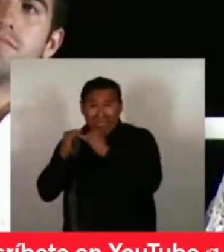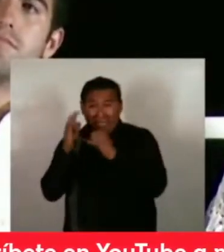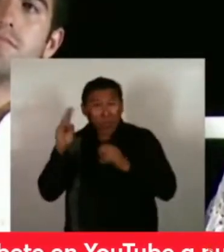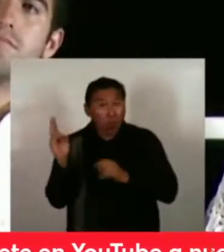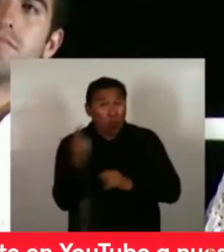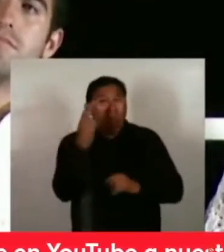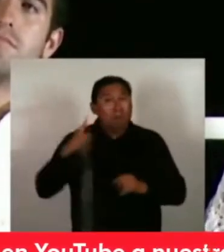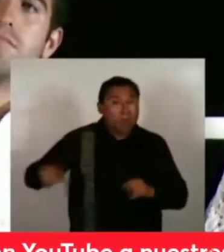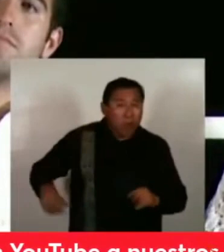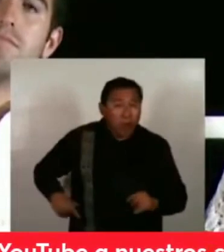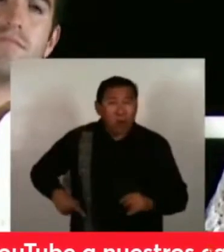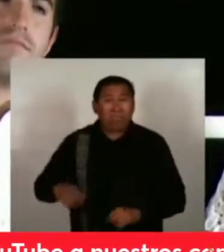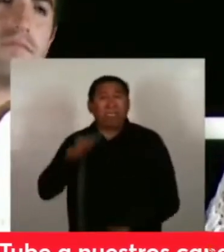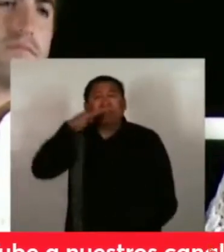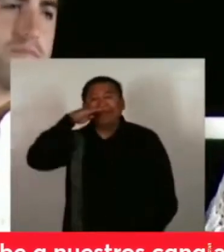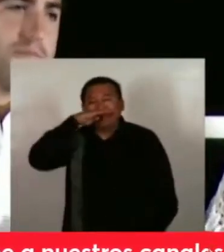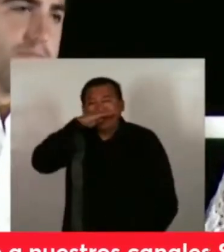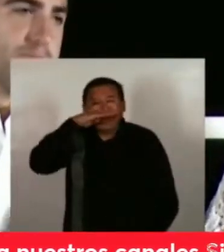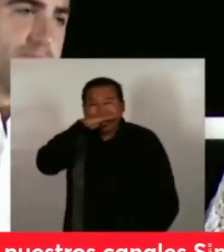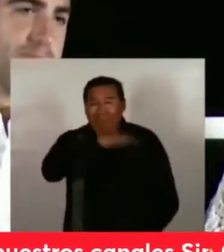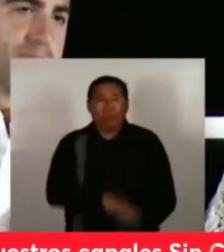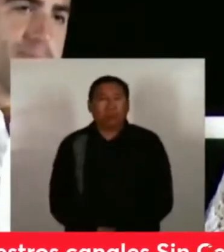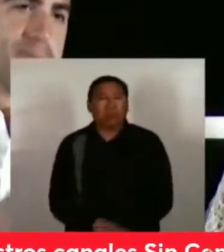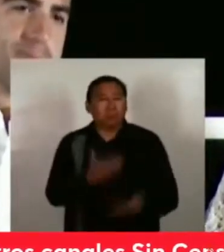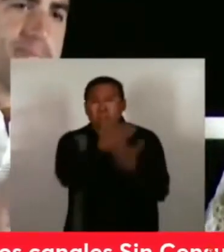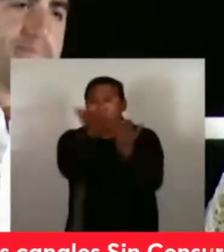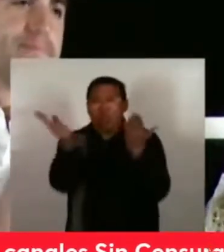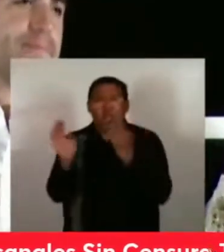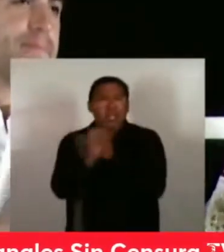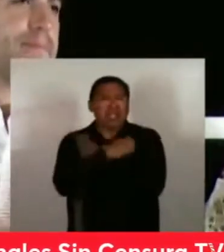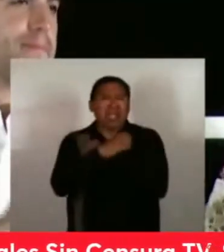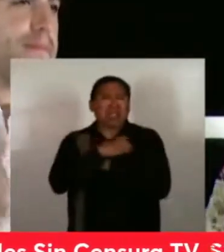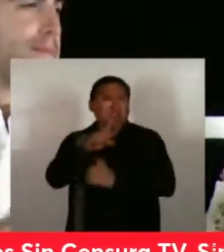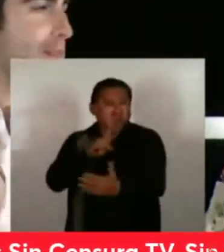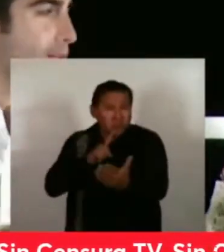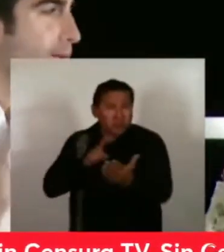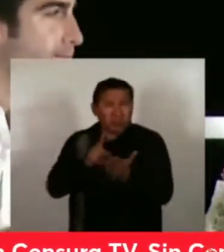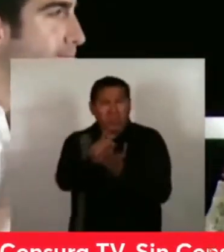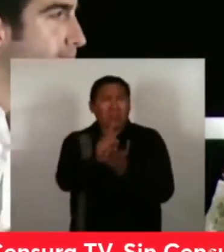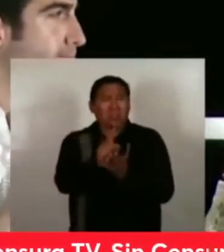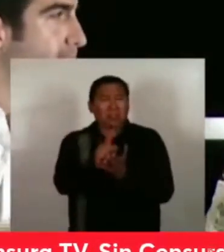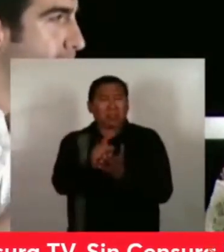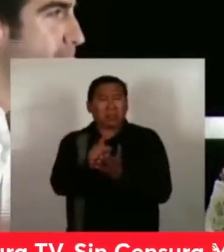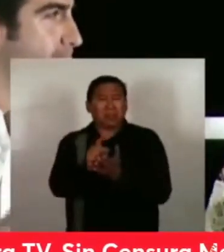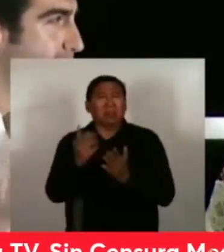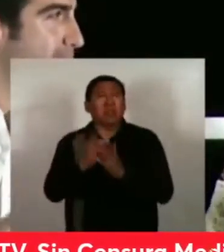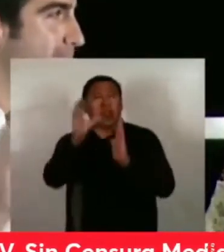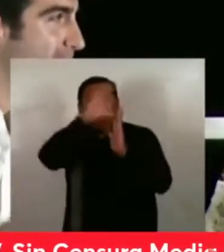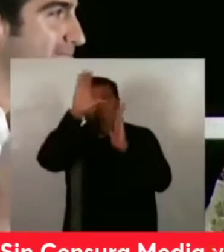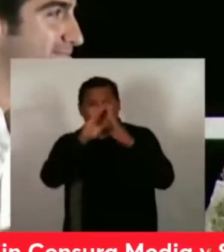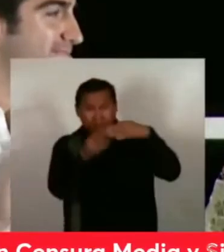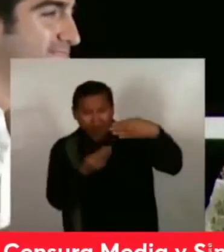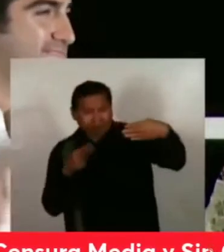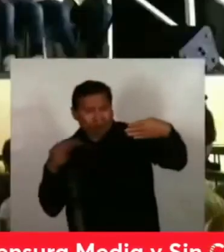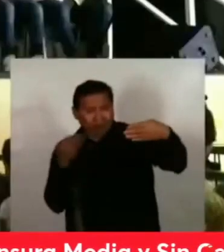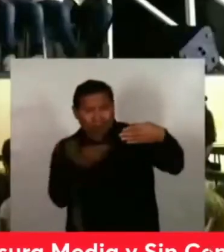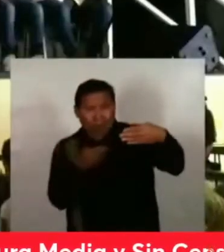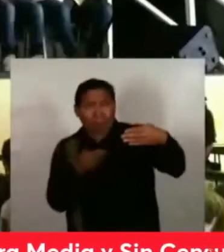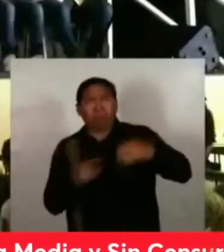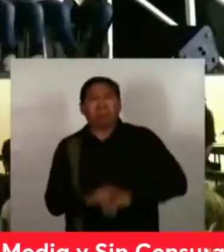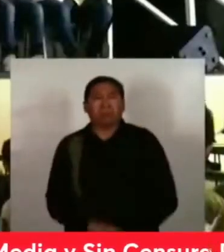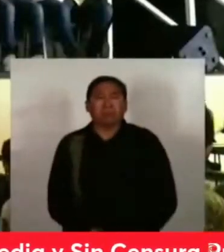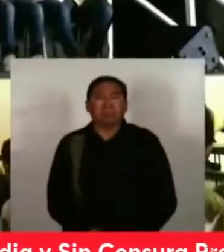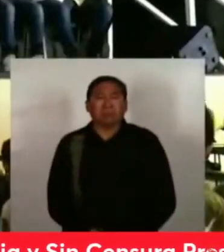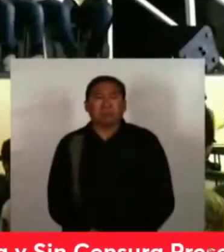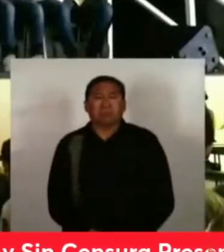superior público gratuitos, porque la educación es un derecho y porque está en la Constitución. Híjole, si